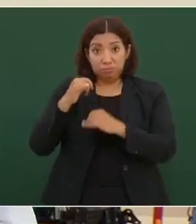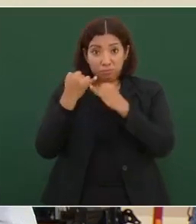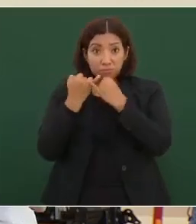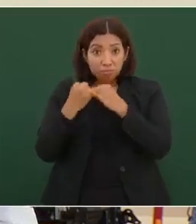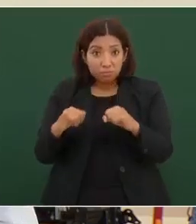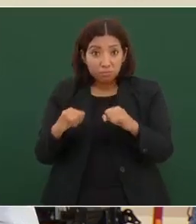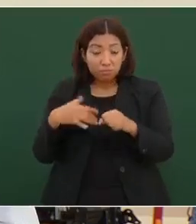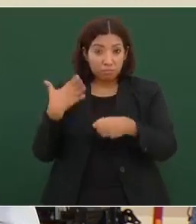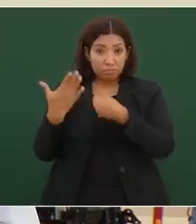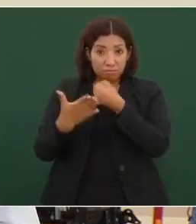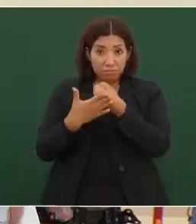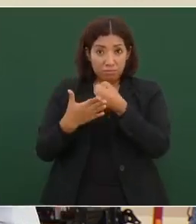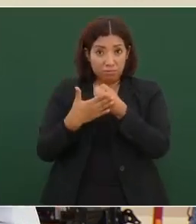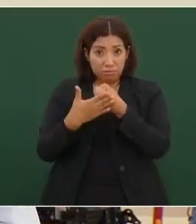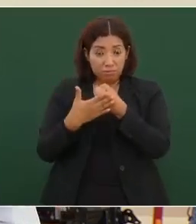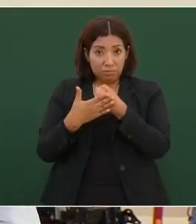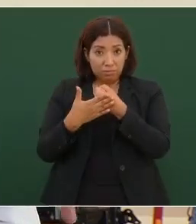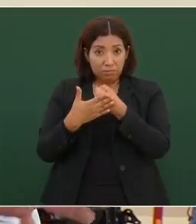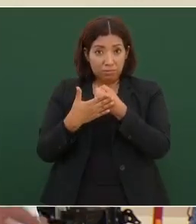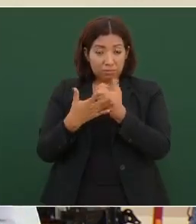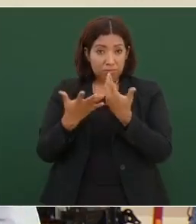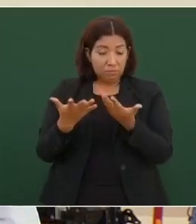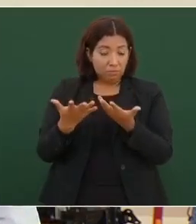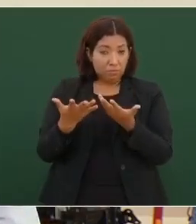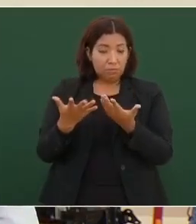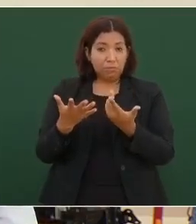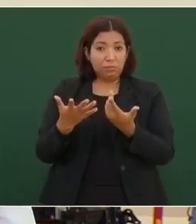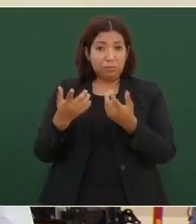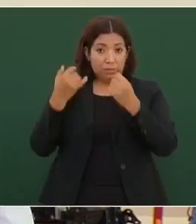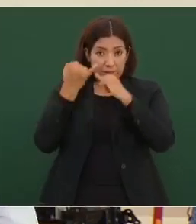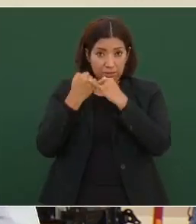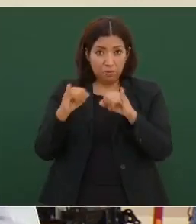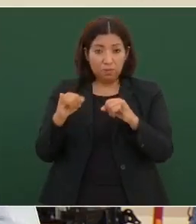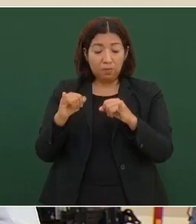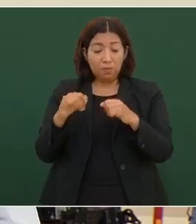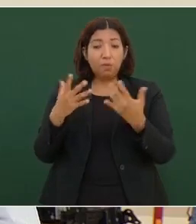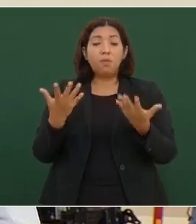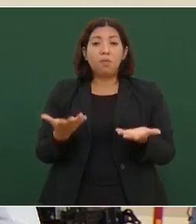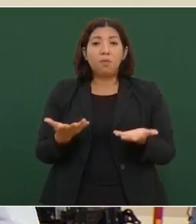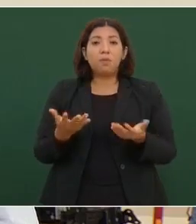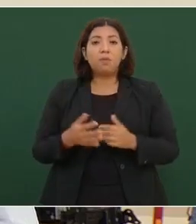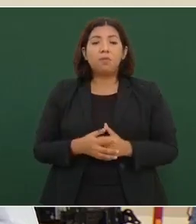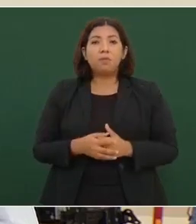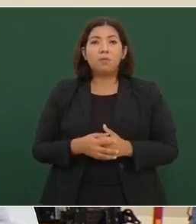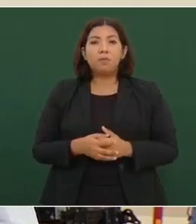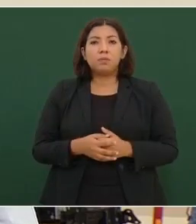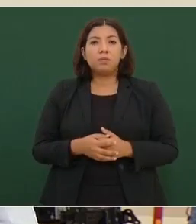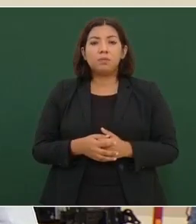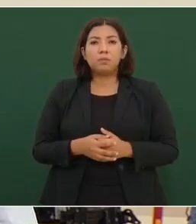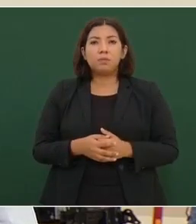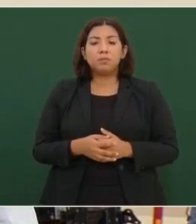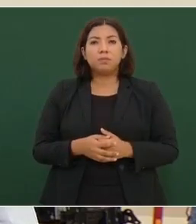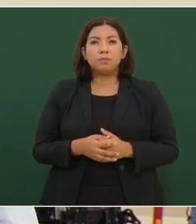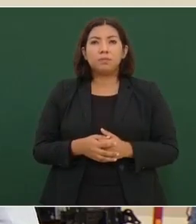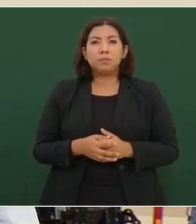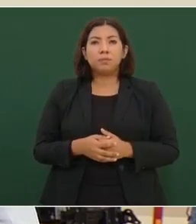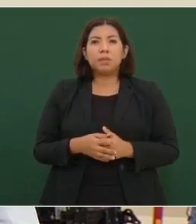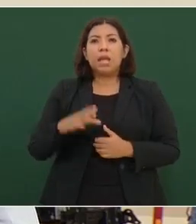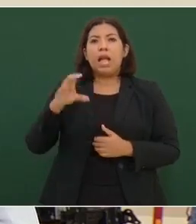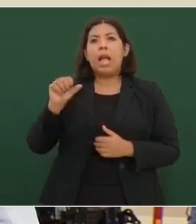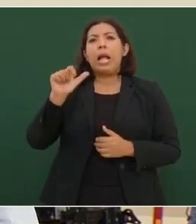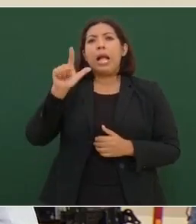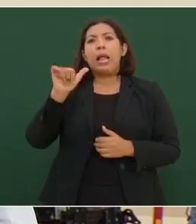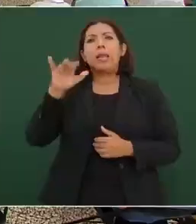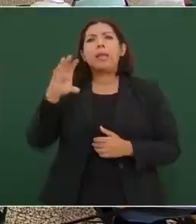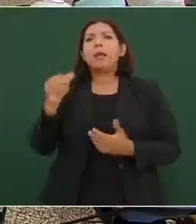tramo en los tiempos, en el siguiente año, y también si lo de Calica, cómo va